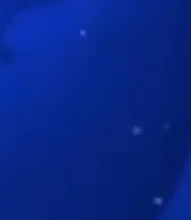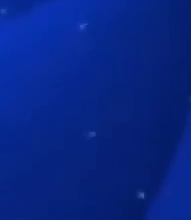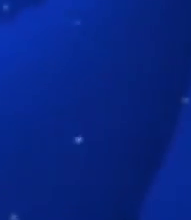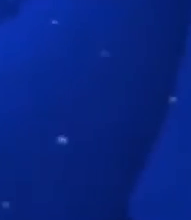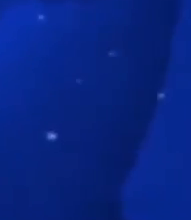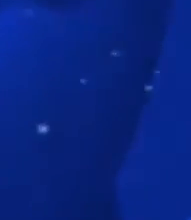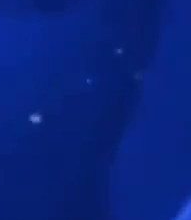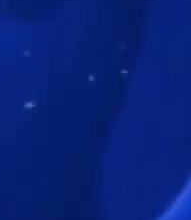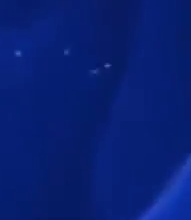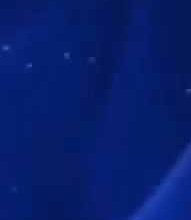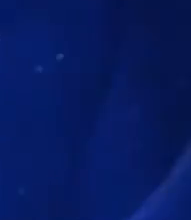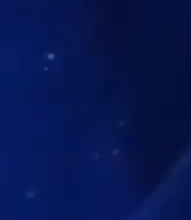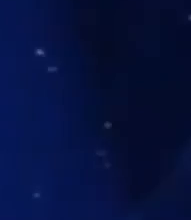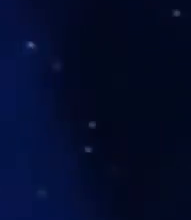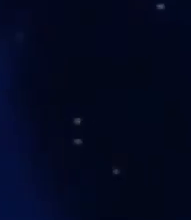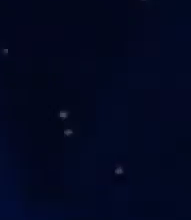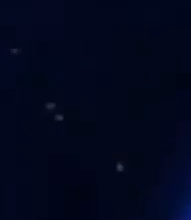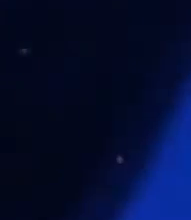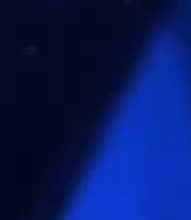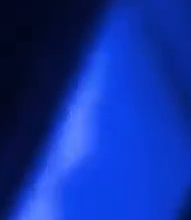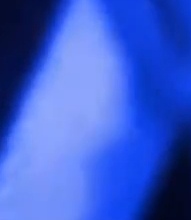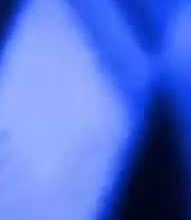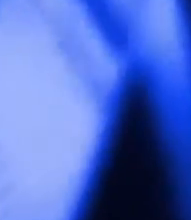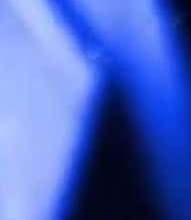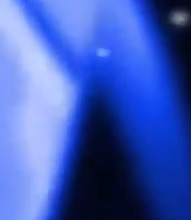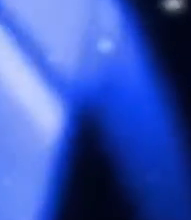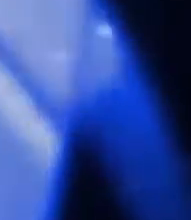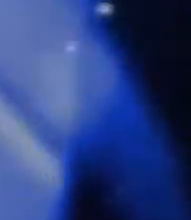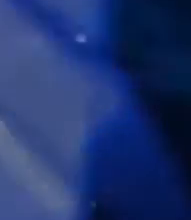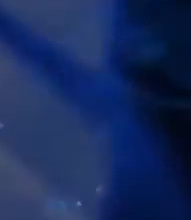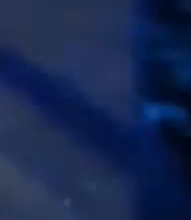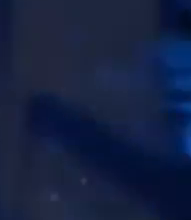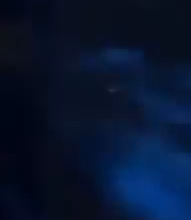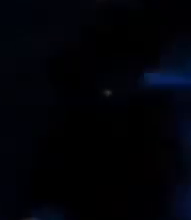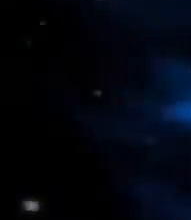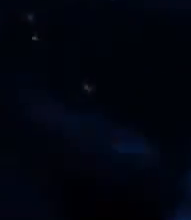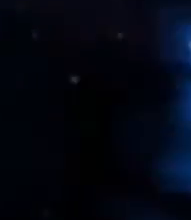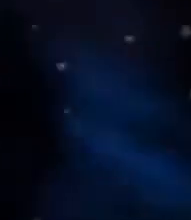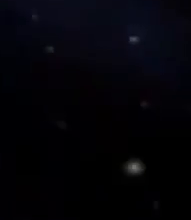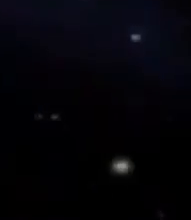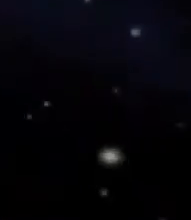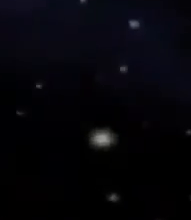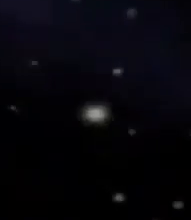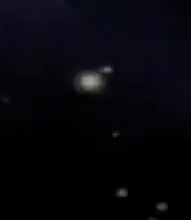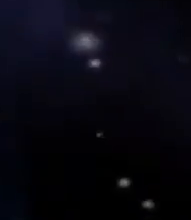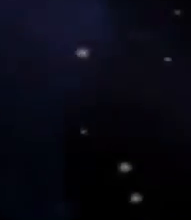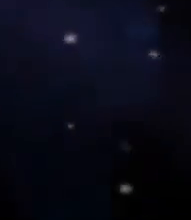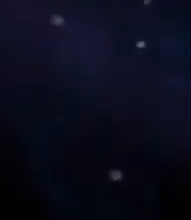Thank you.